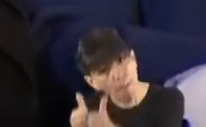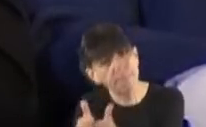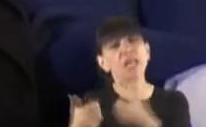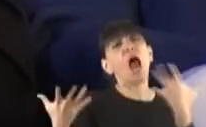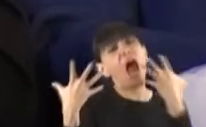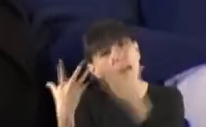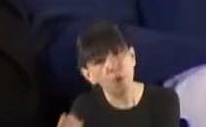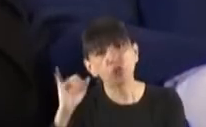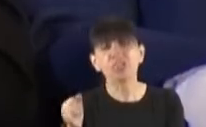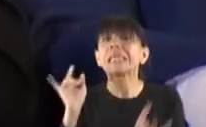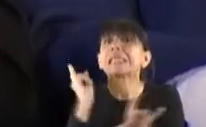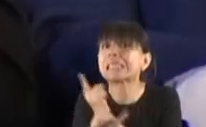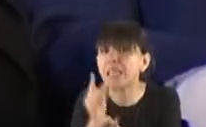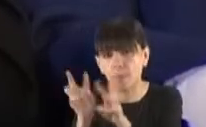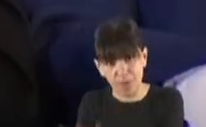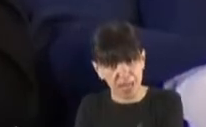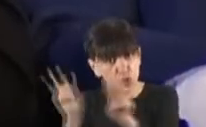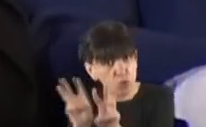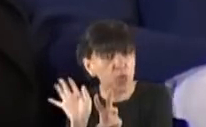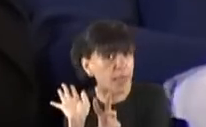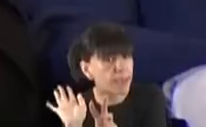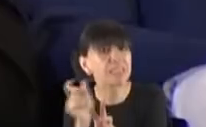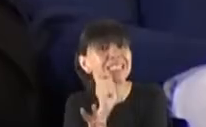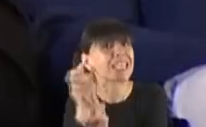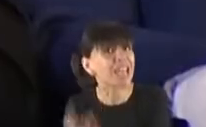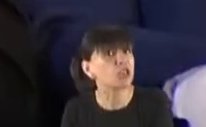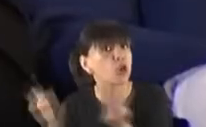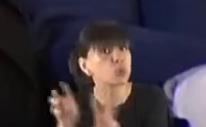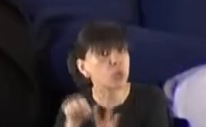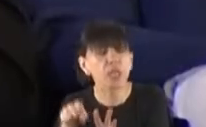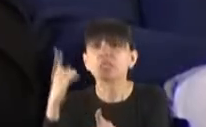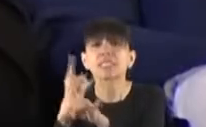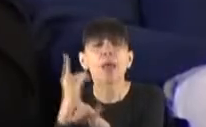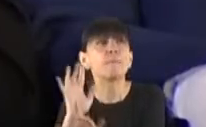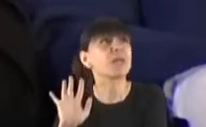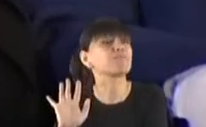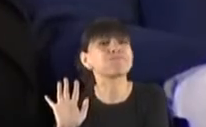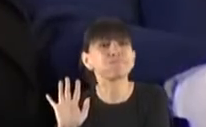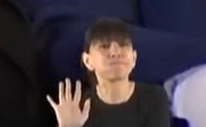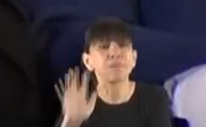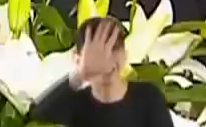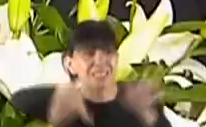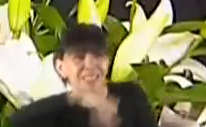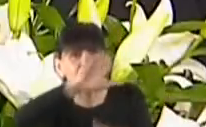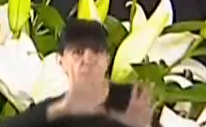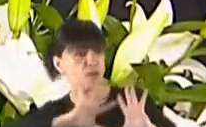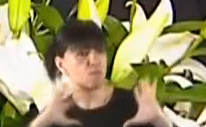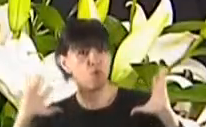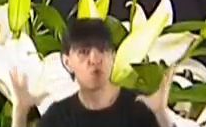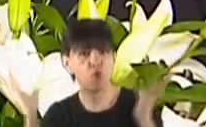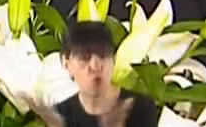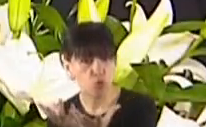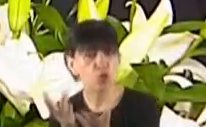la medida que las Naciones Unidas siga siendo el centro que nos convoca como mundo que somos, seguiremos